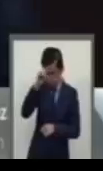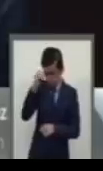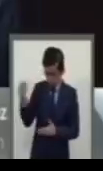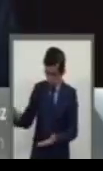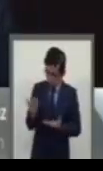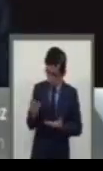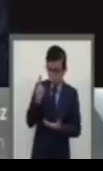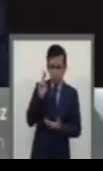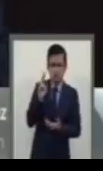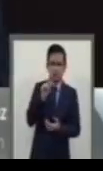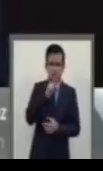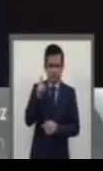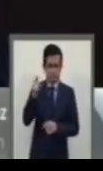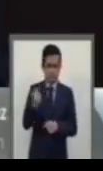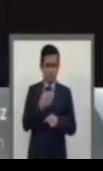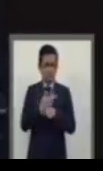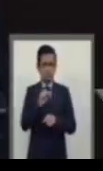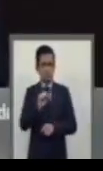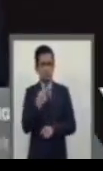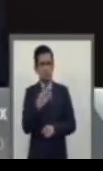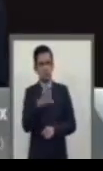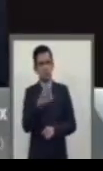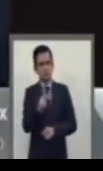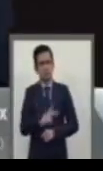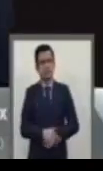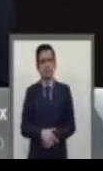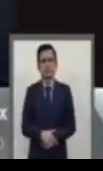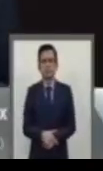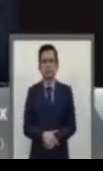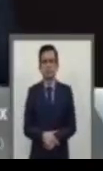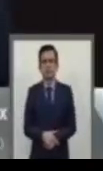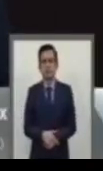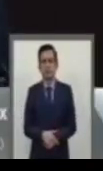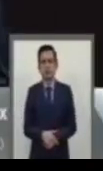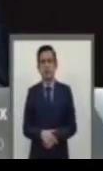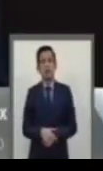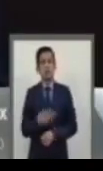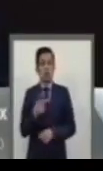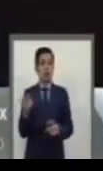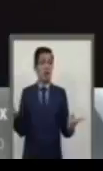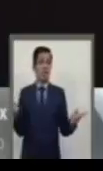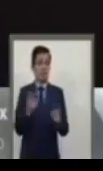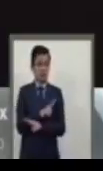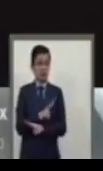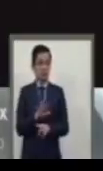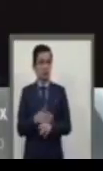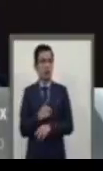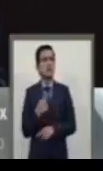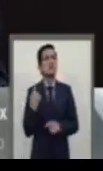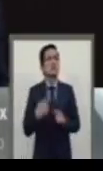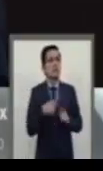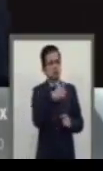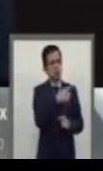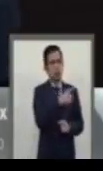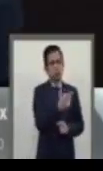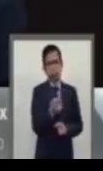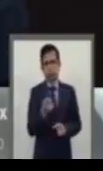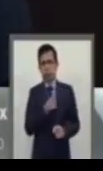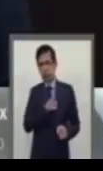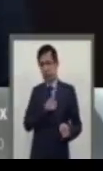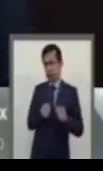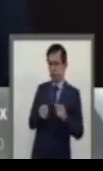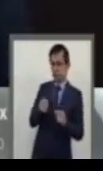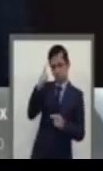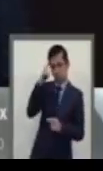la propia Secretaría. Contrario al discurso de quien se siente con la autoridad para calificar a México, reconocemos de